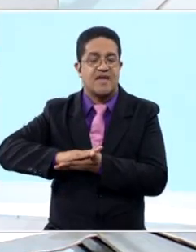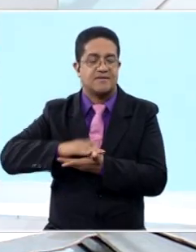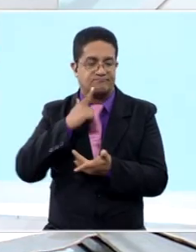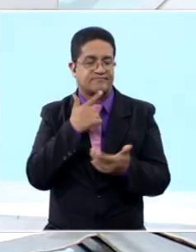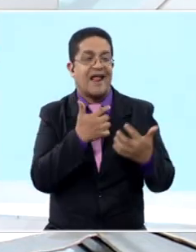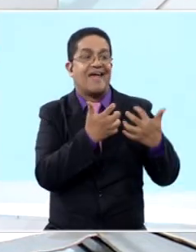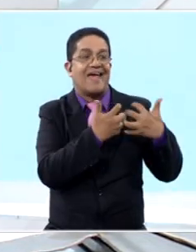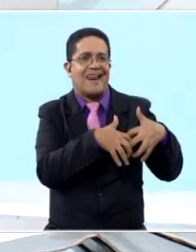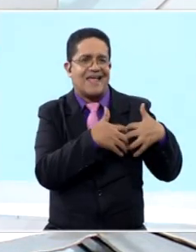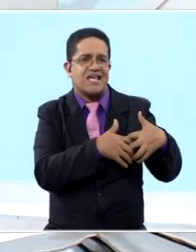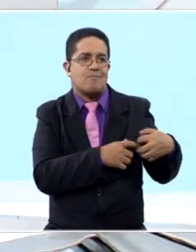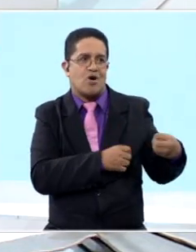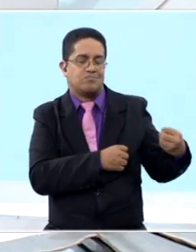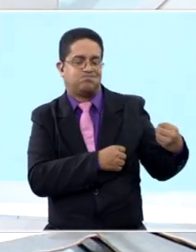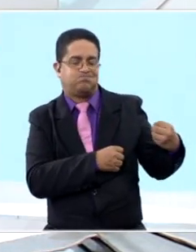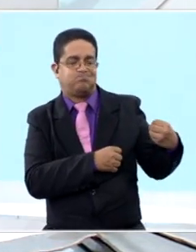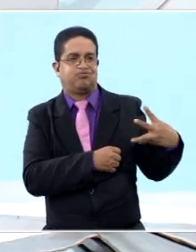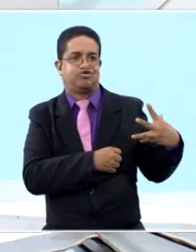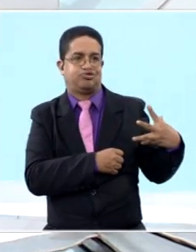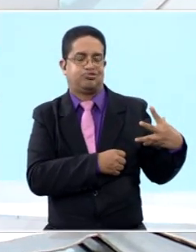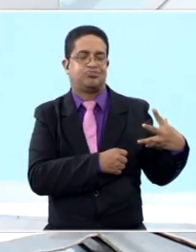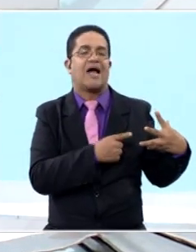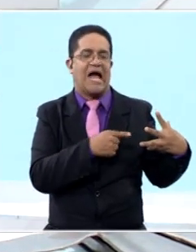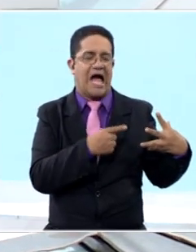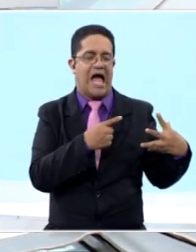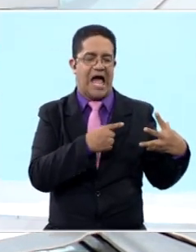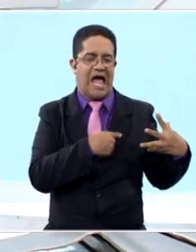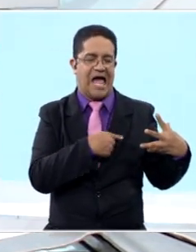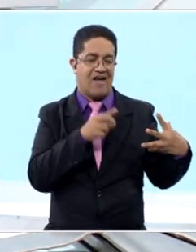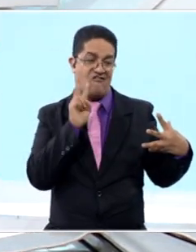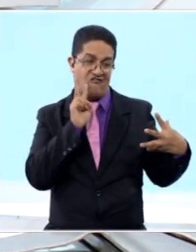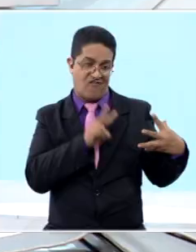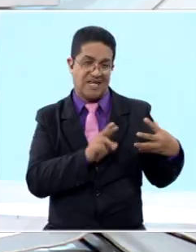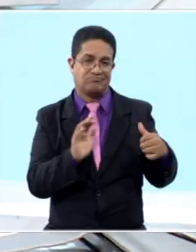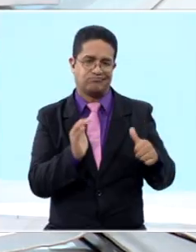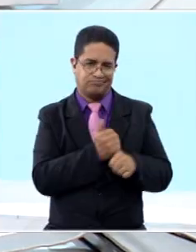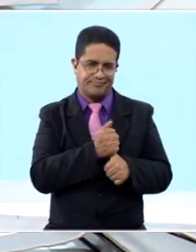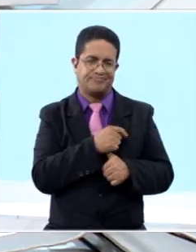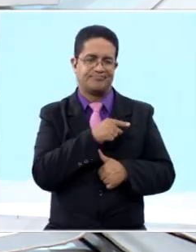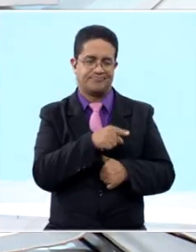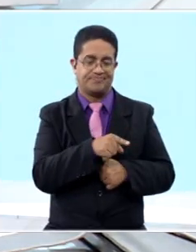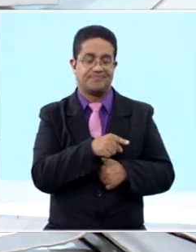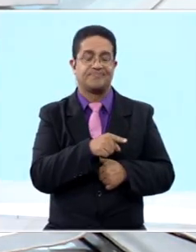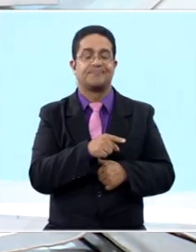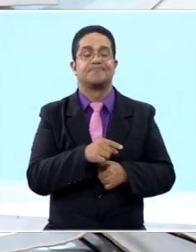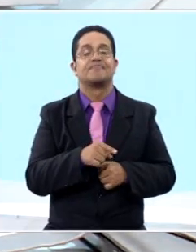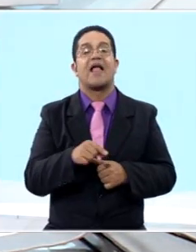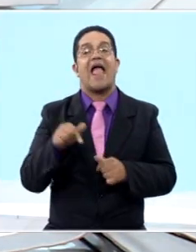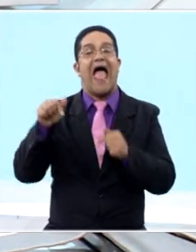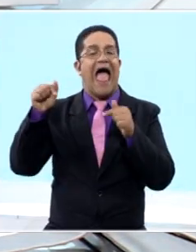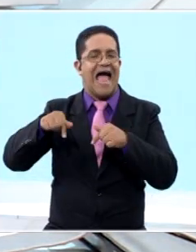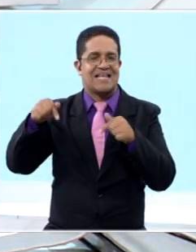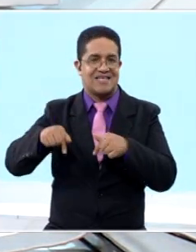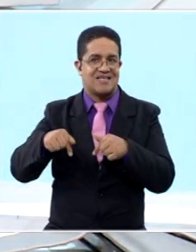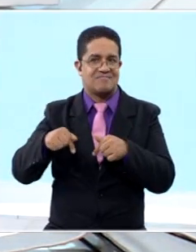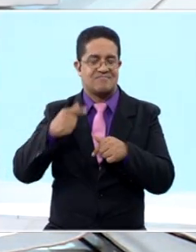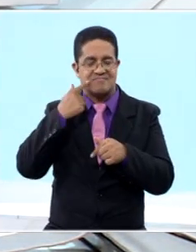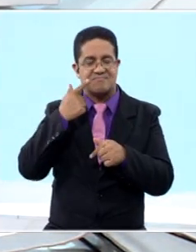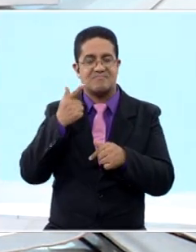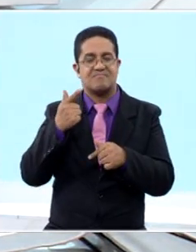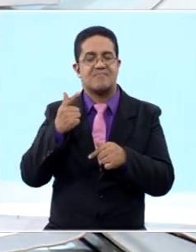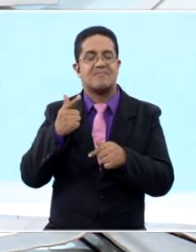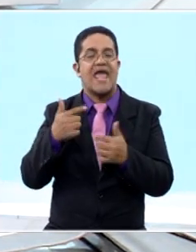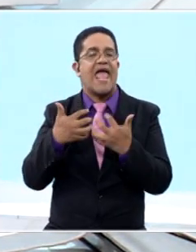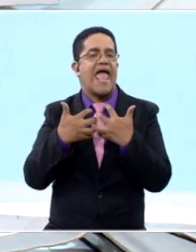el que emite radiación y lo que logra atravesar al paciente y llegar al detector es lo que forma la imagen. Entonces aquí el equipo se encarga solamente